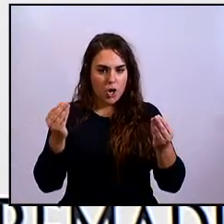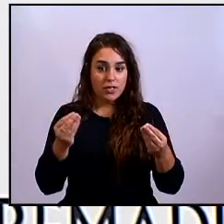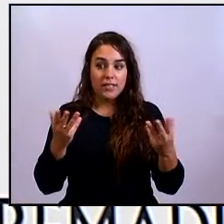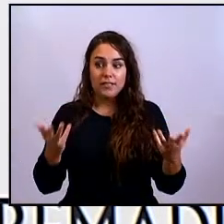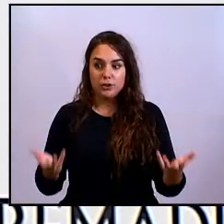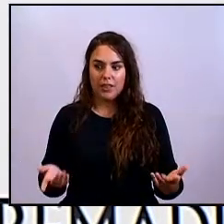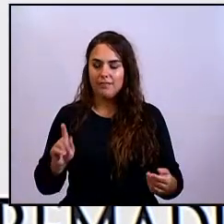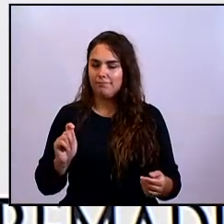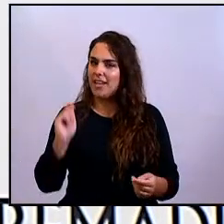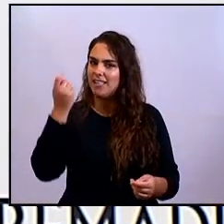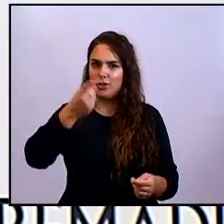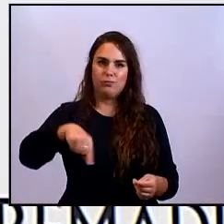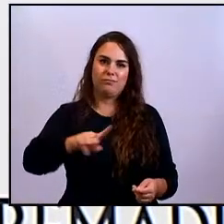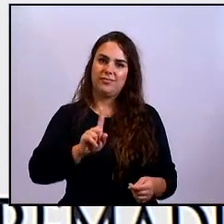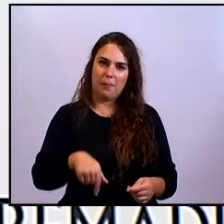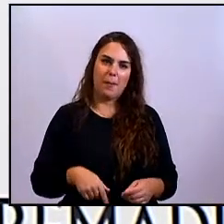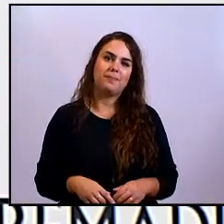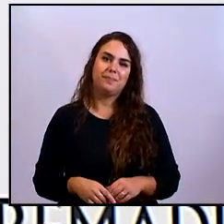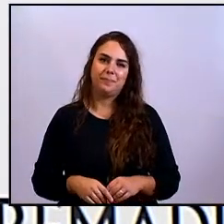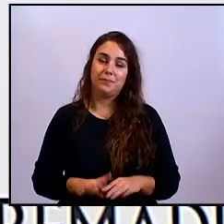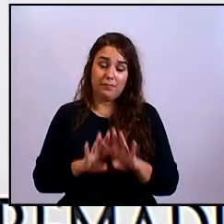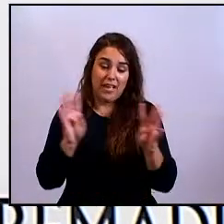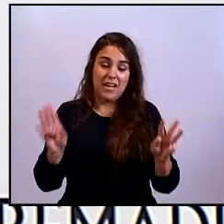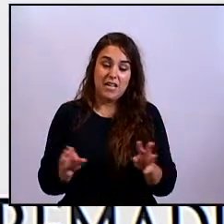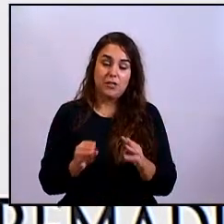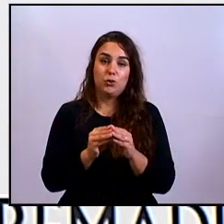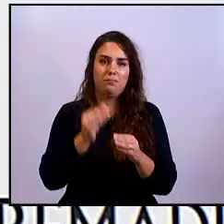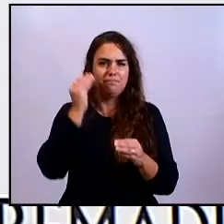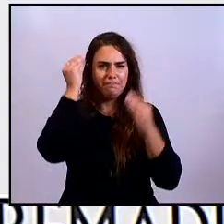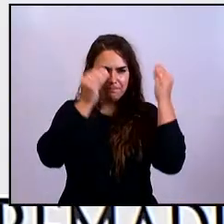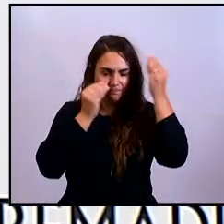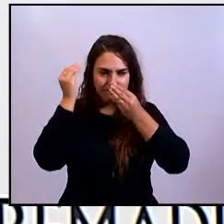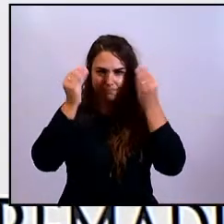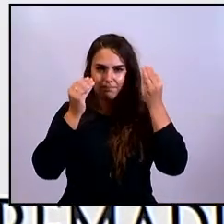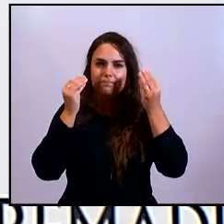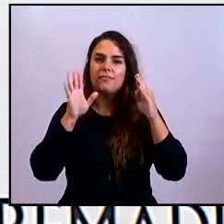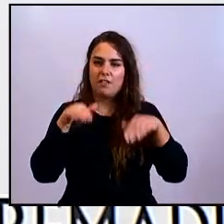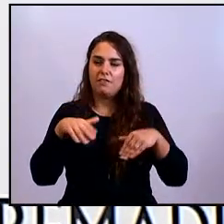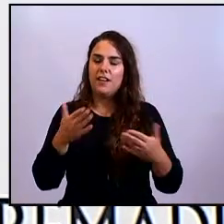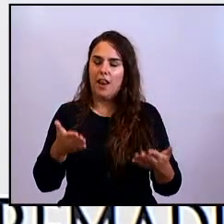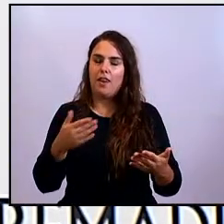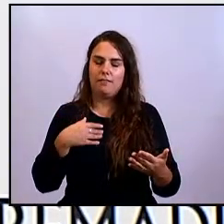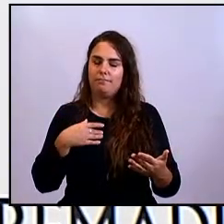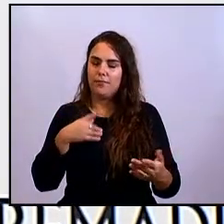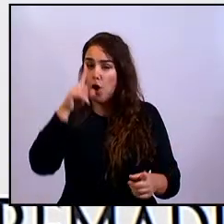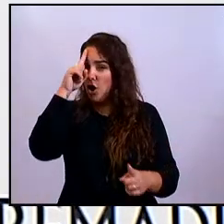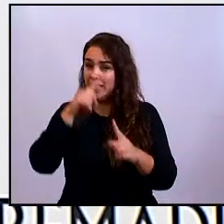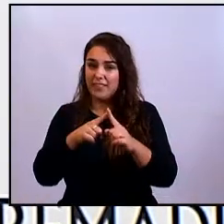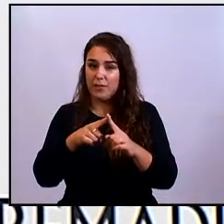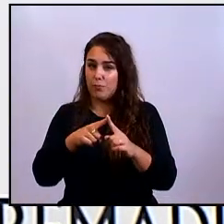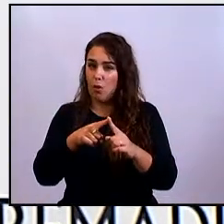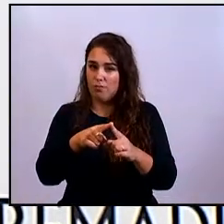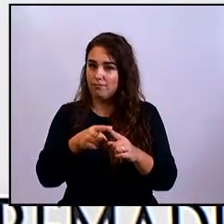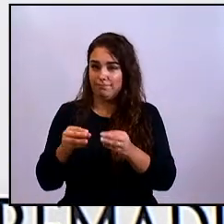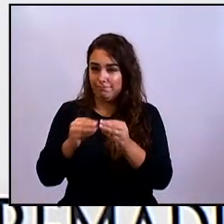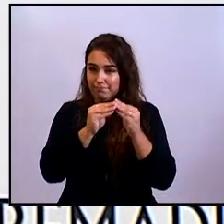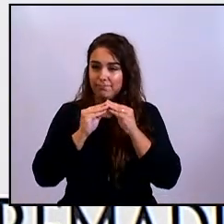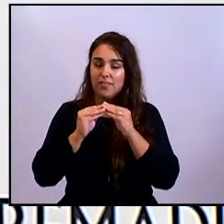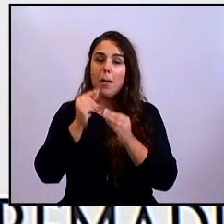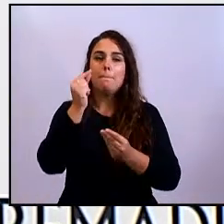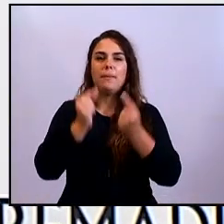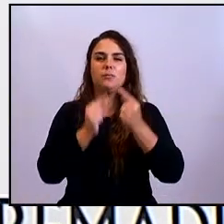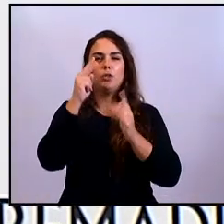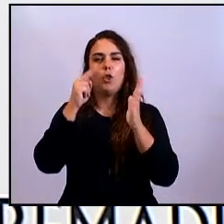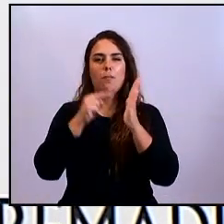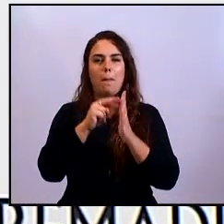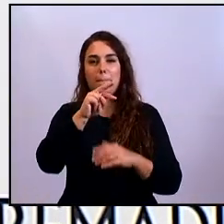es mérito de ellos. En definitiva, consideramos que estamos caminando por la senda adecuada y el proyecto de presupuesto de